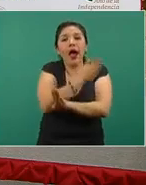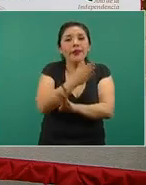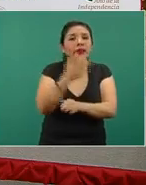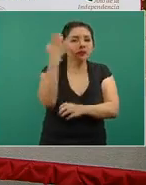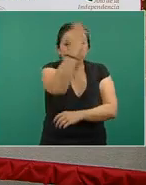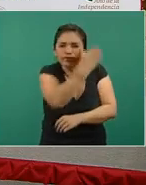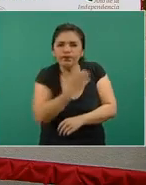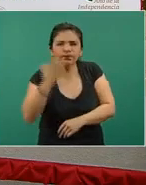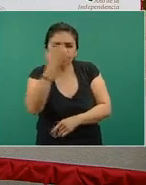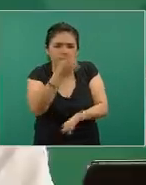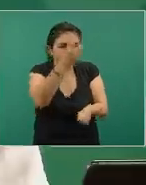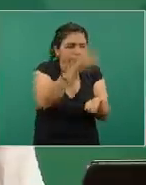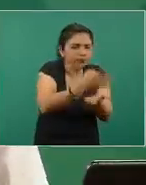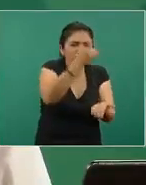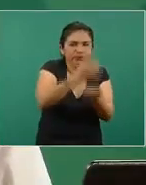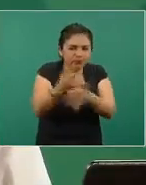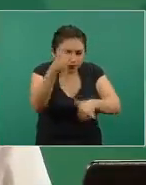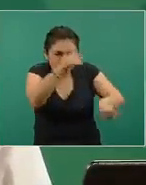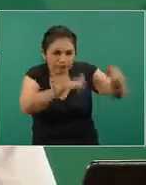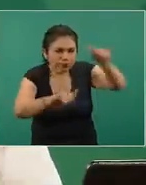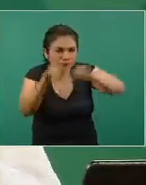detectadas, han sido